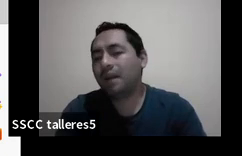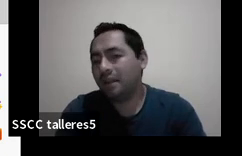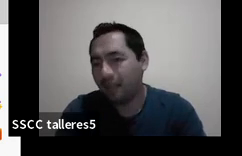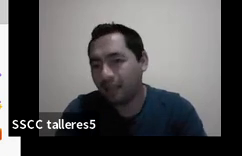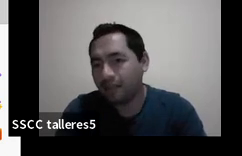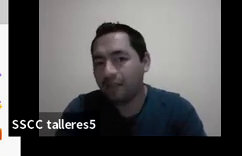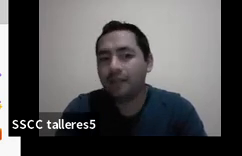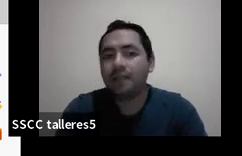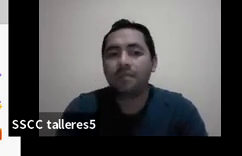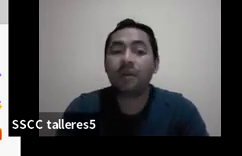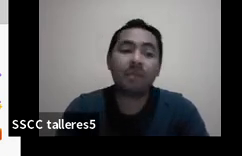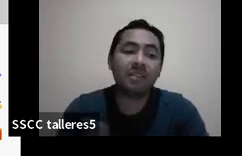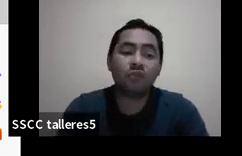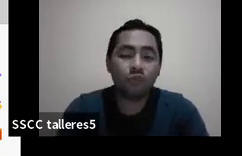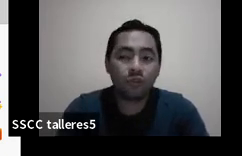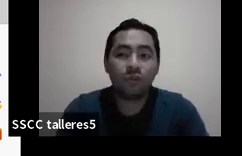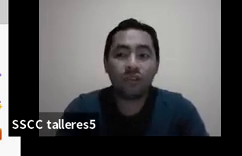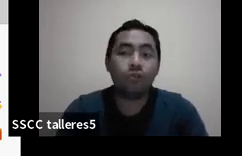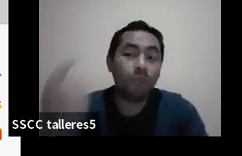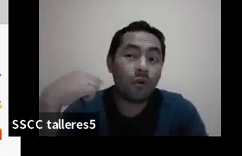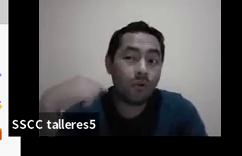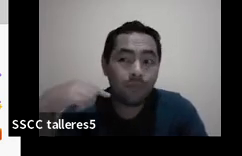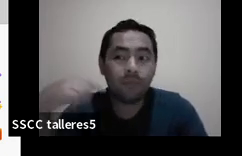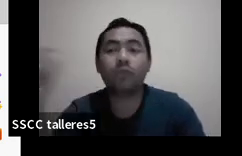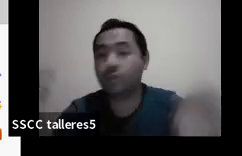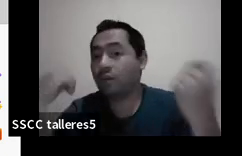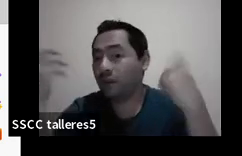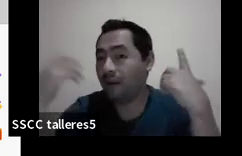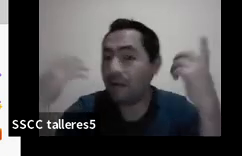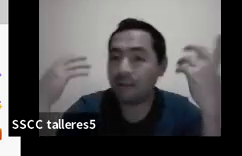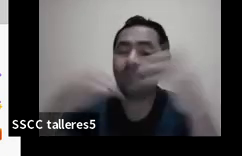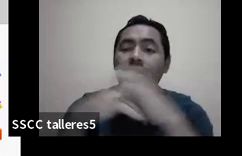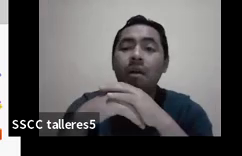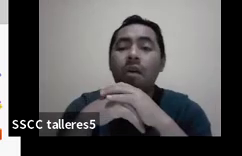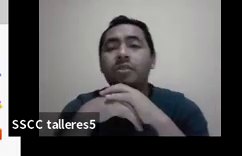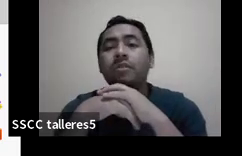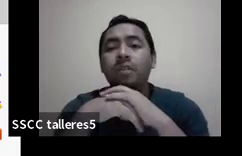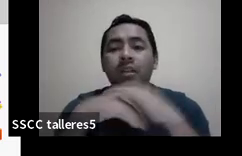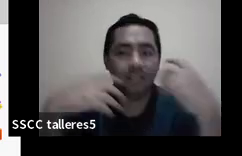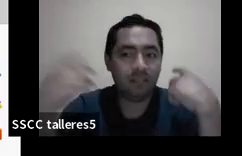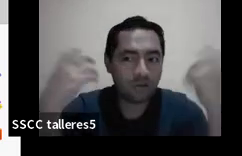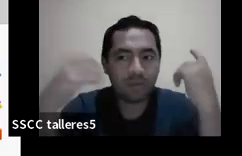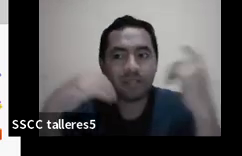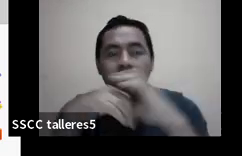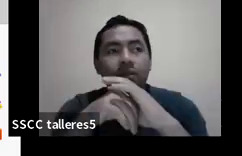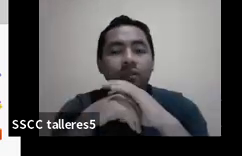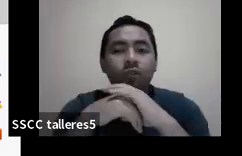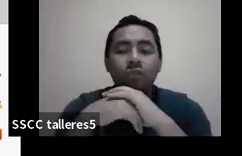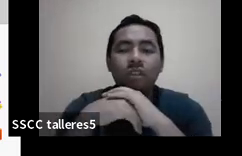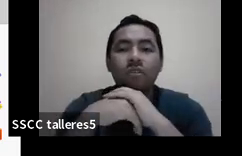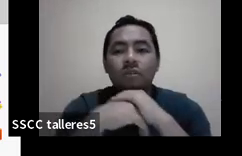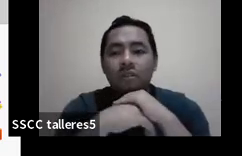no va a hablar nada. Pero ¿qué pasa si un sordo escucha un poco? Escucha algunas palabras, tiene una baja audición, sí logra percibir